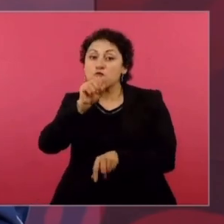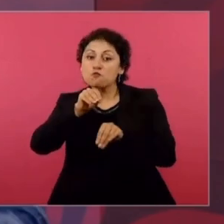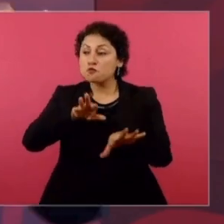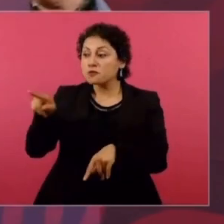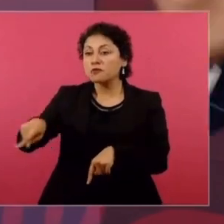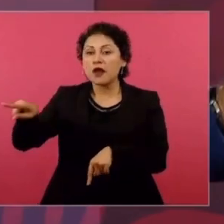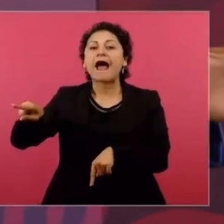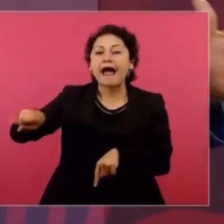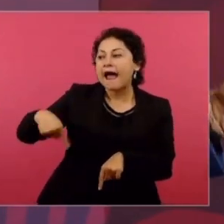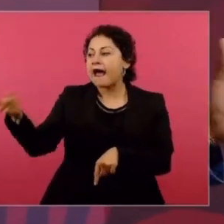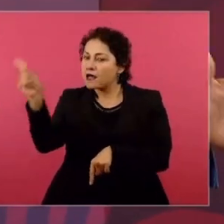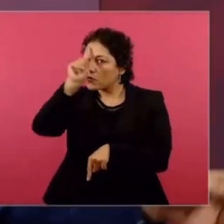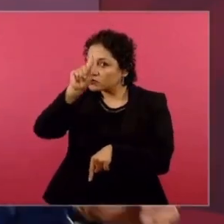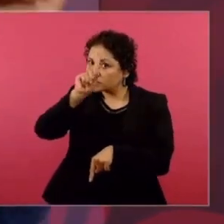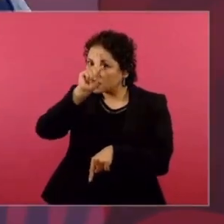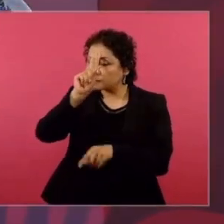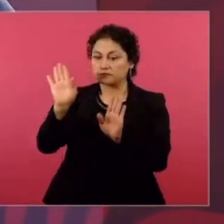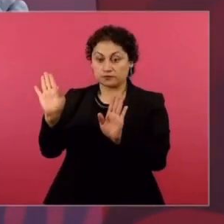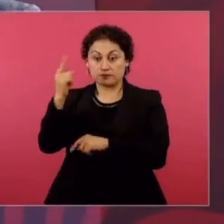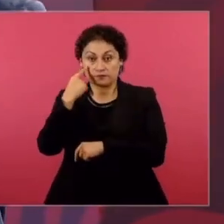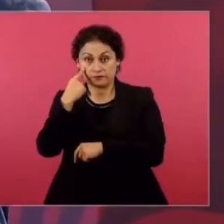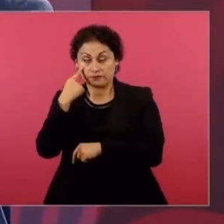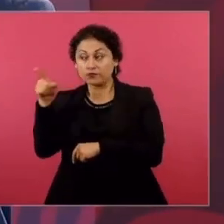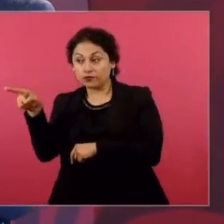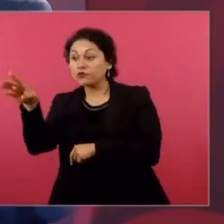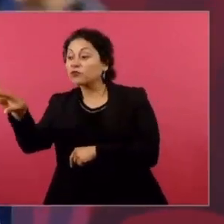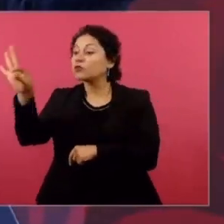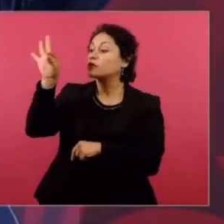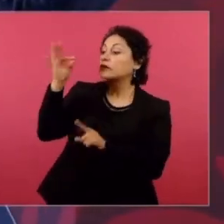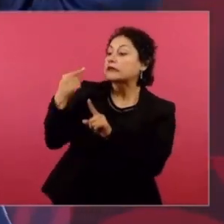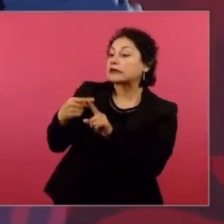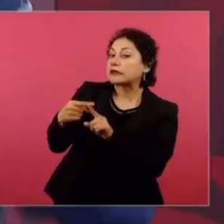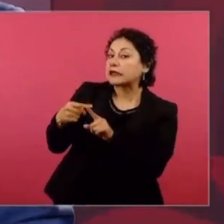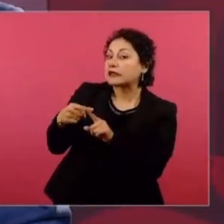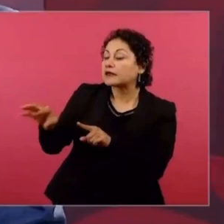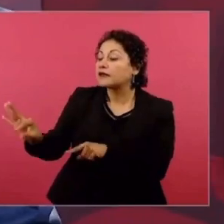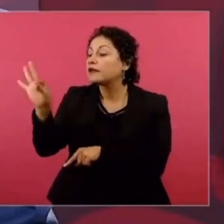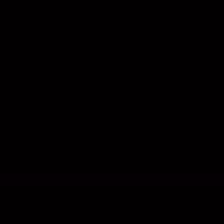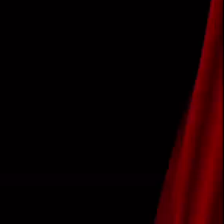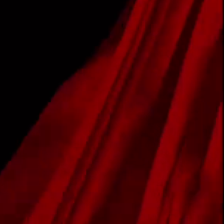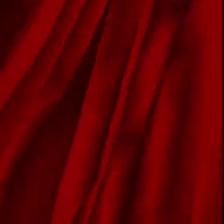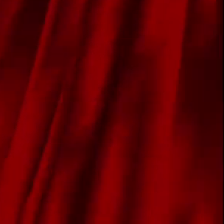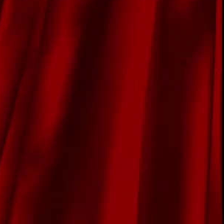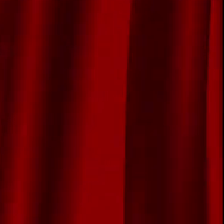recomendaron que había que buscar a alguien que haya nacido en un pueblo.